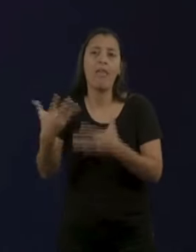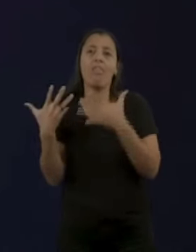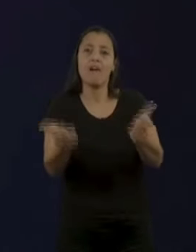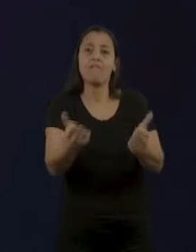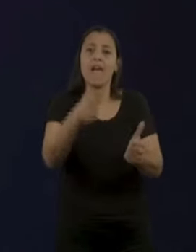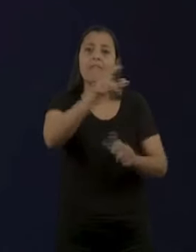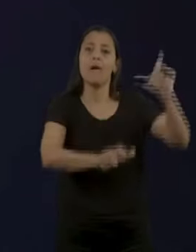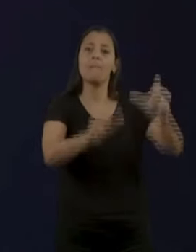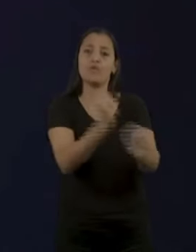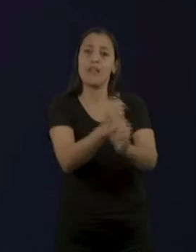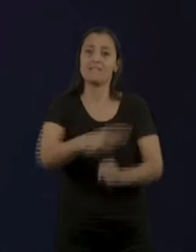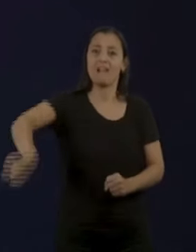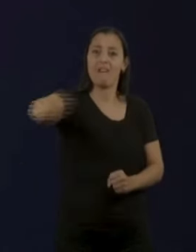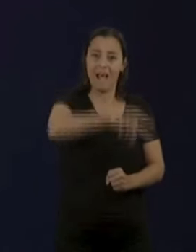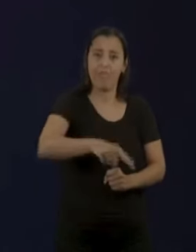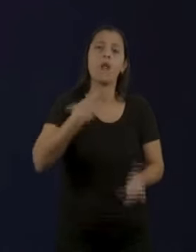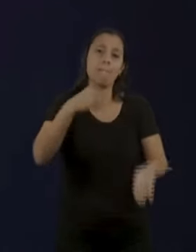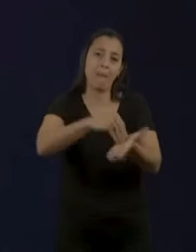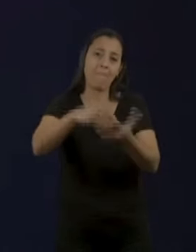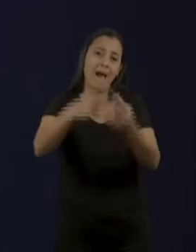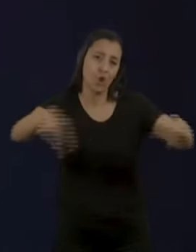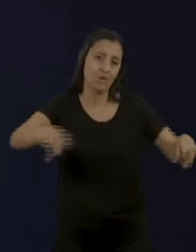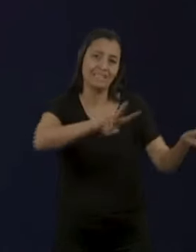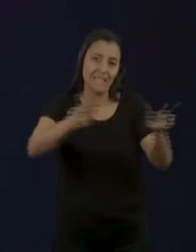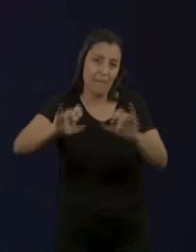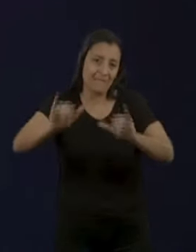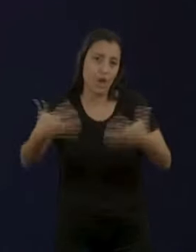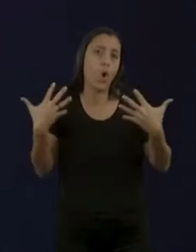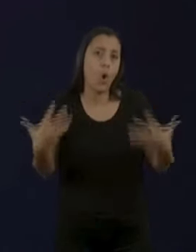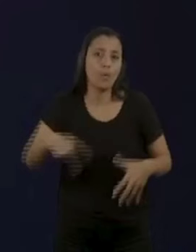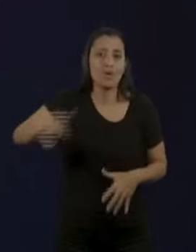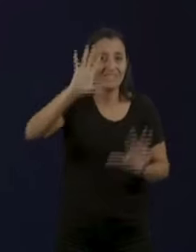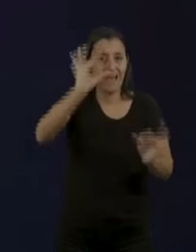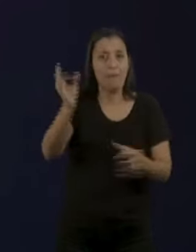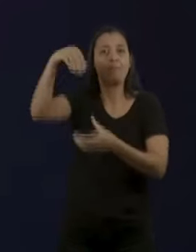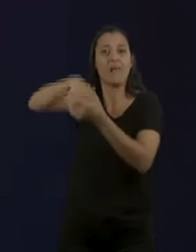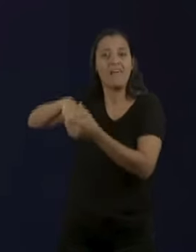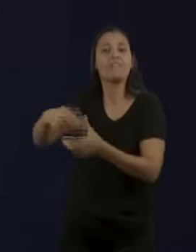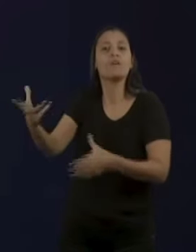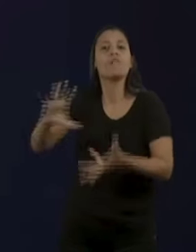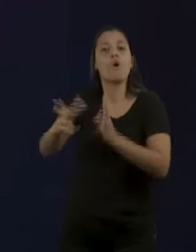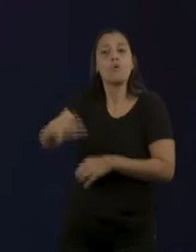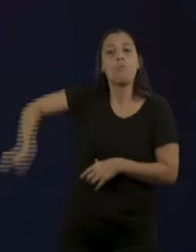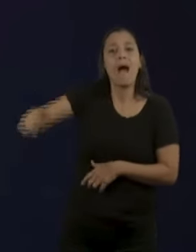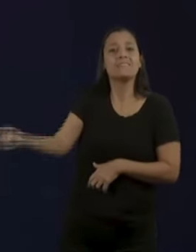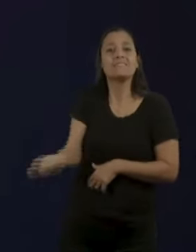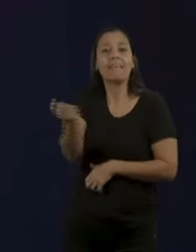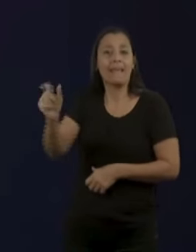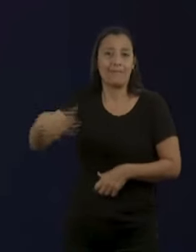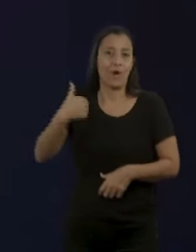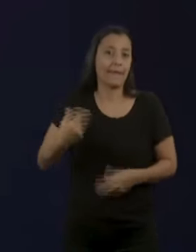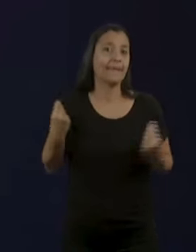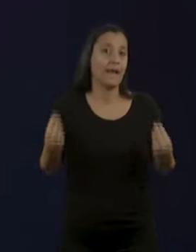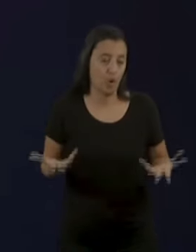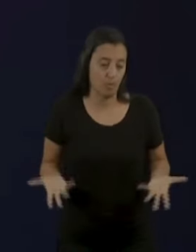Ni hablar otro montón de detalles que se pueden discutir con respecto a Cómo funciona el esquema sindical en Argentina eh